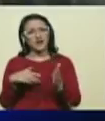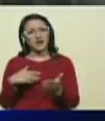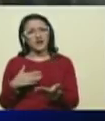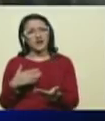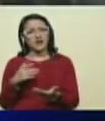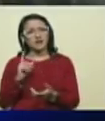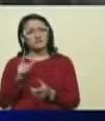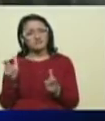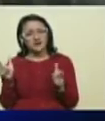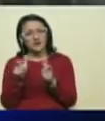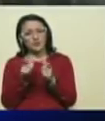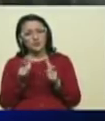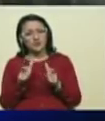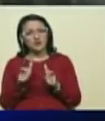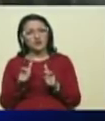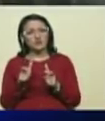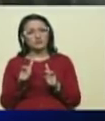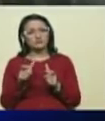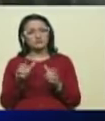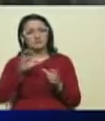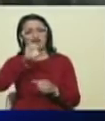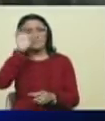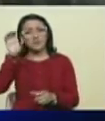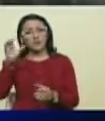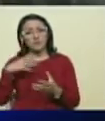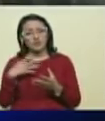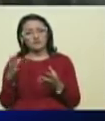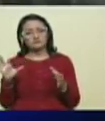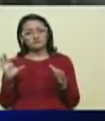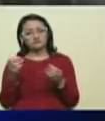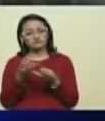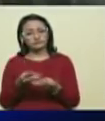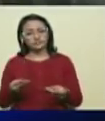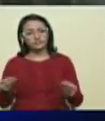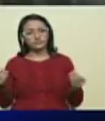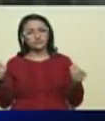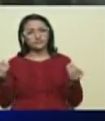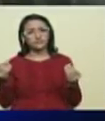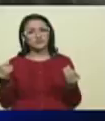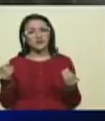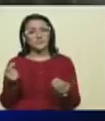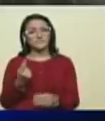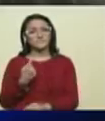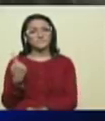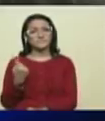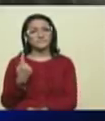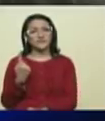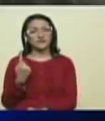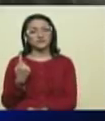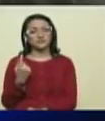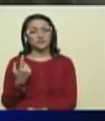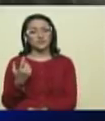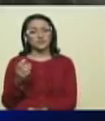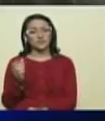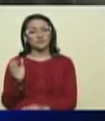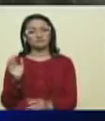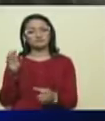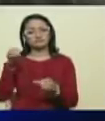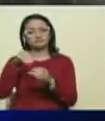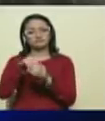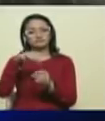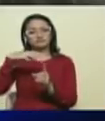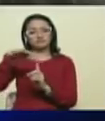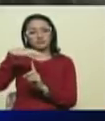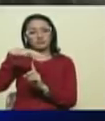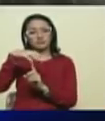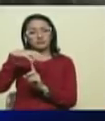reuniéndose, pueden nuestras naciones disgregarse y no ser sino solo el mobiliario para que el tío